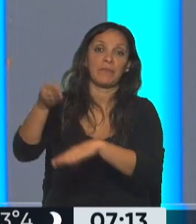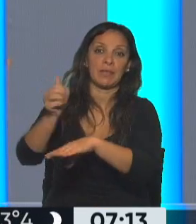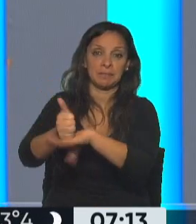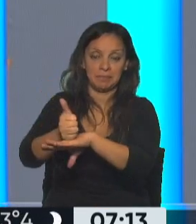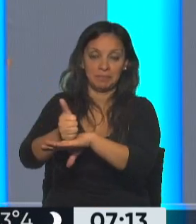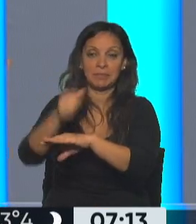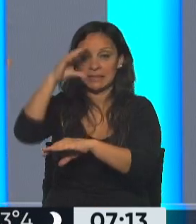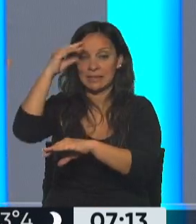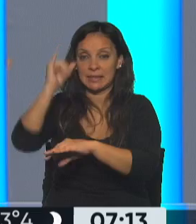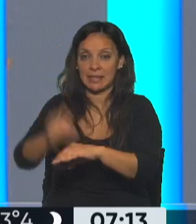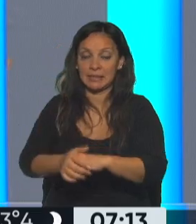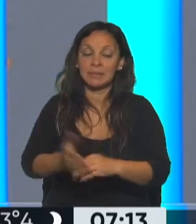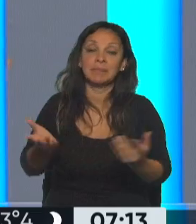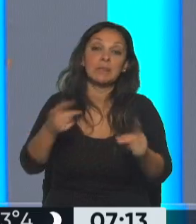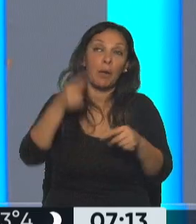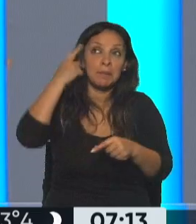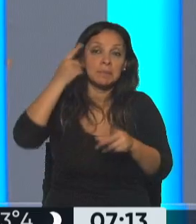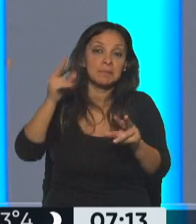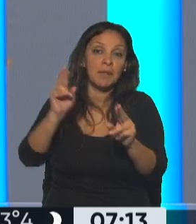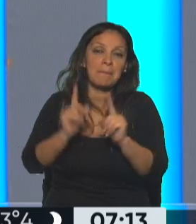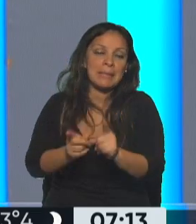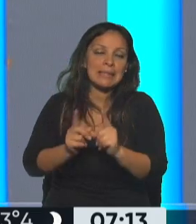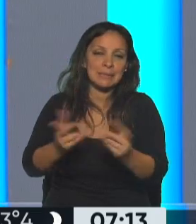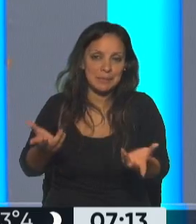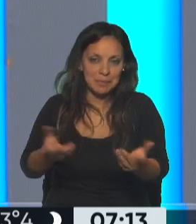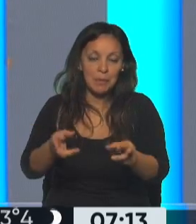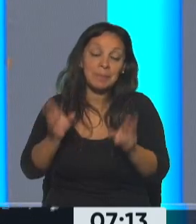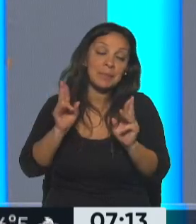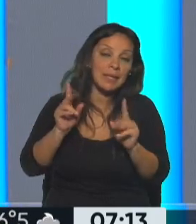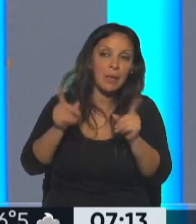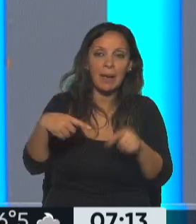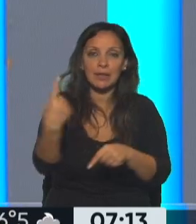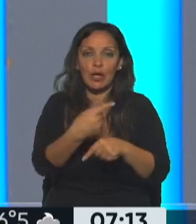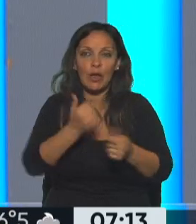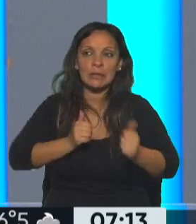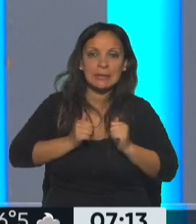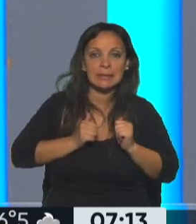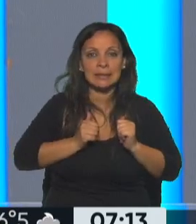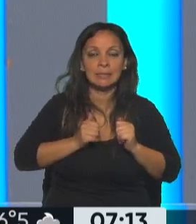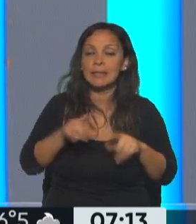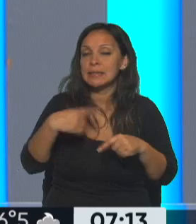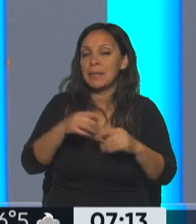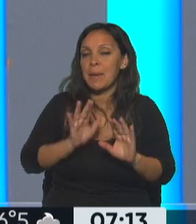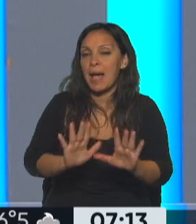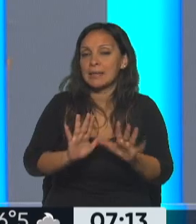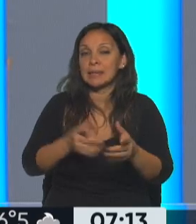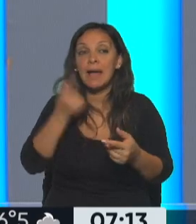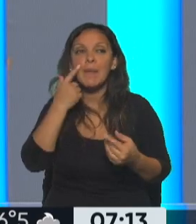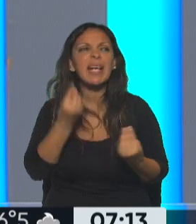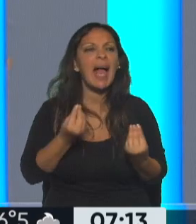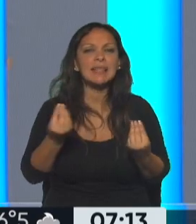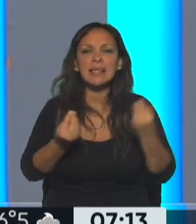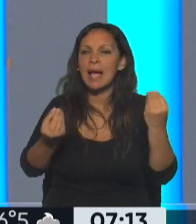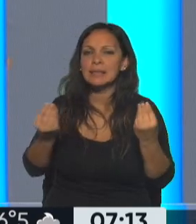no, expectativa, esperanza, lo cierto es que siempre genera mucha atención los movimientos que haga